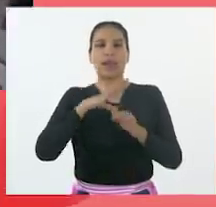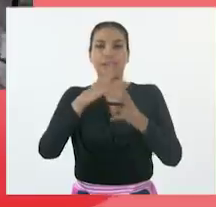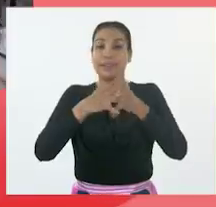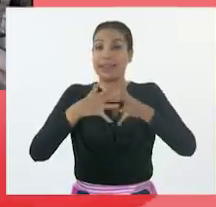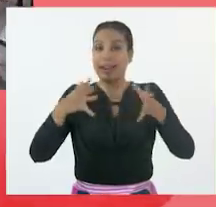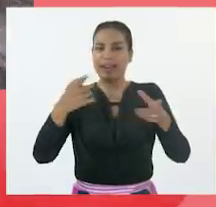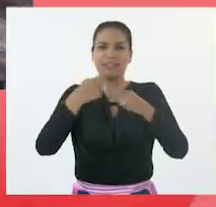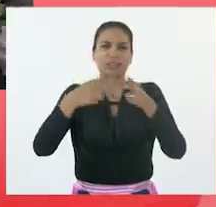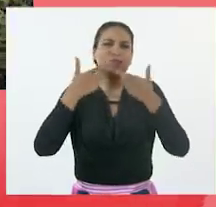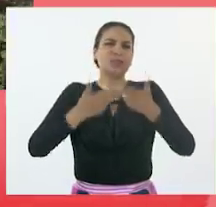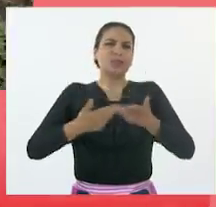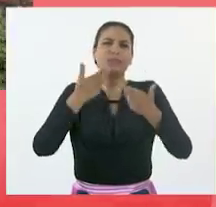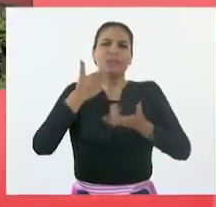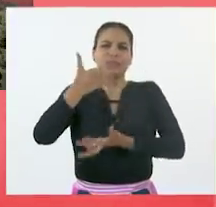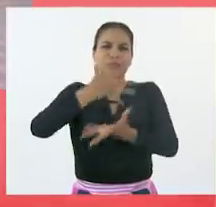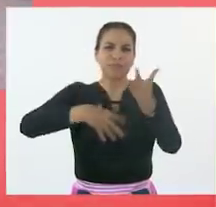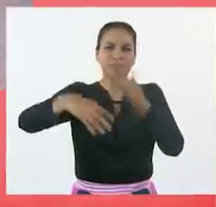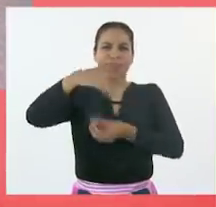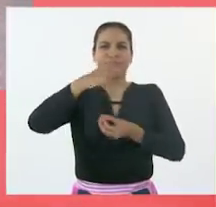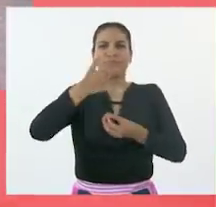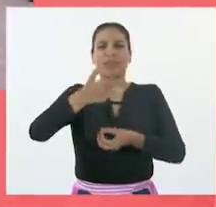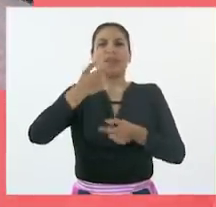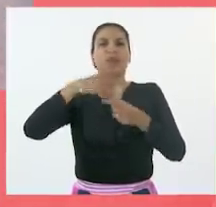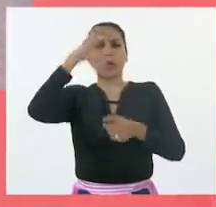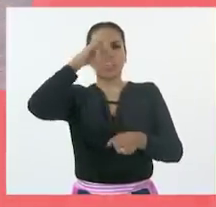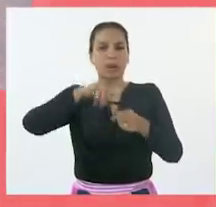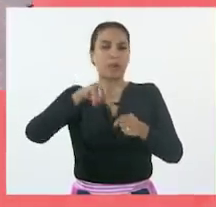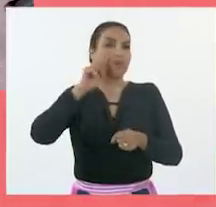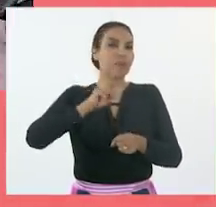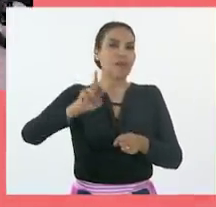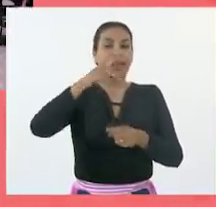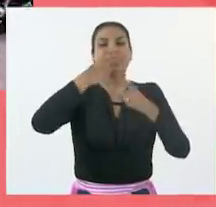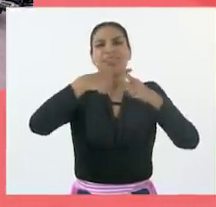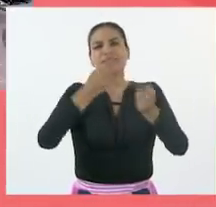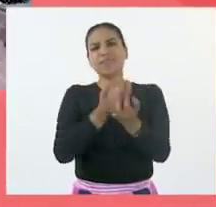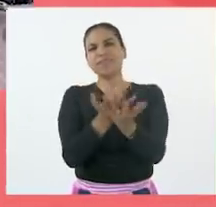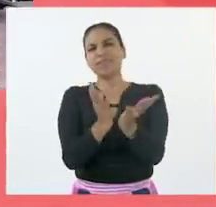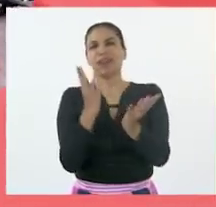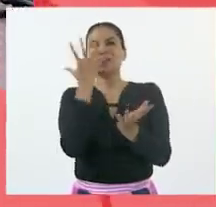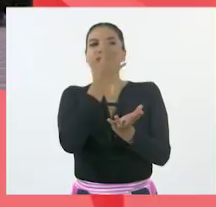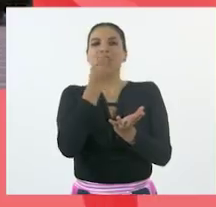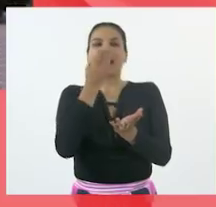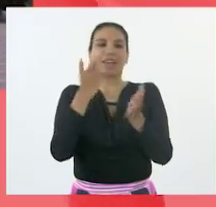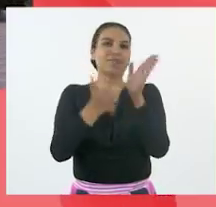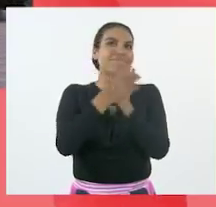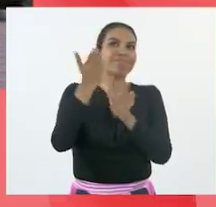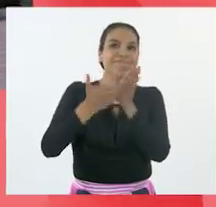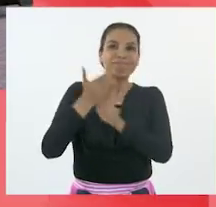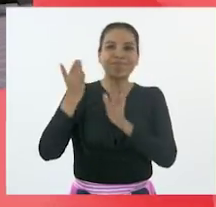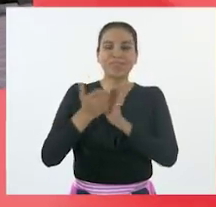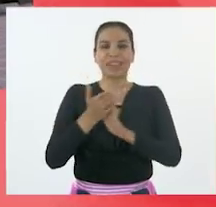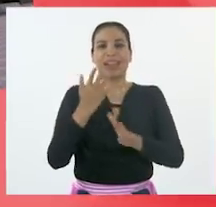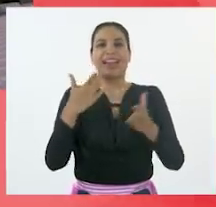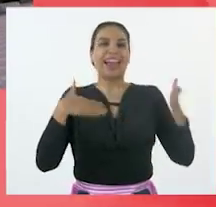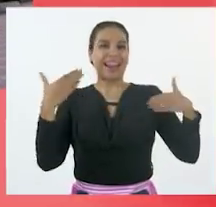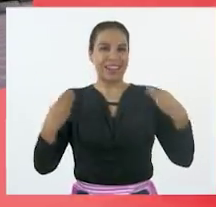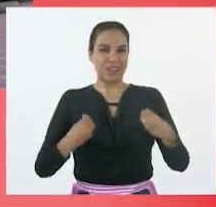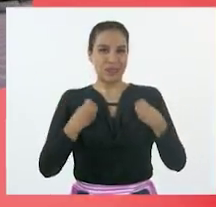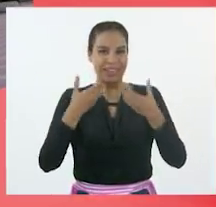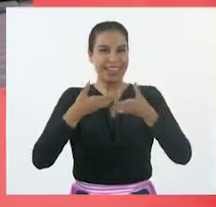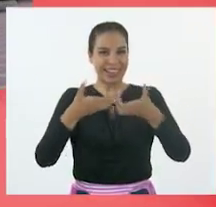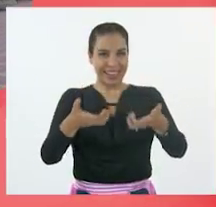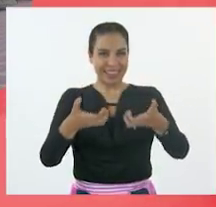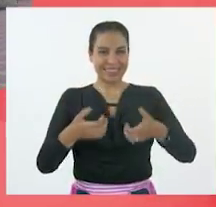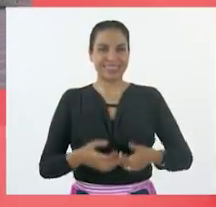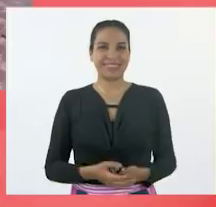de grandes riquezas económicas y culturales, que pueden verse en la diversidad y belleza de su arquitectura y la alegre vida de sus